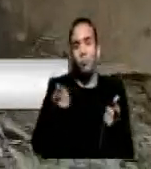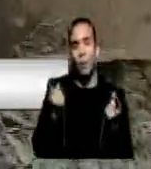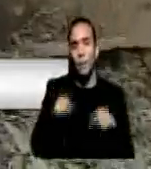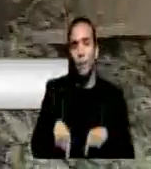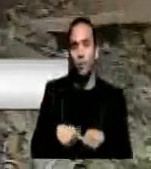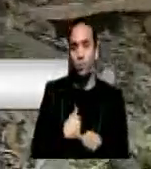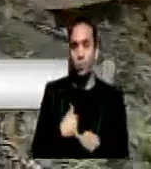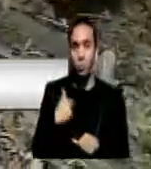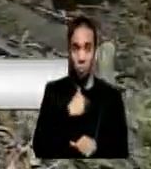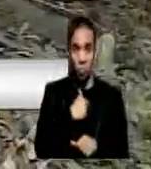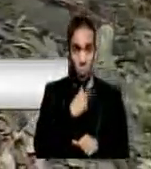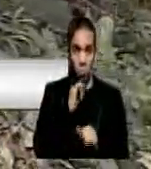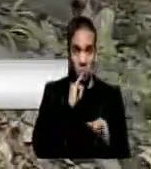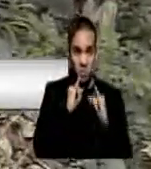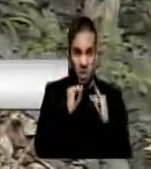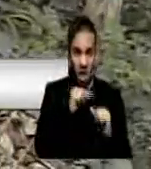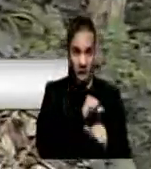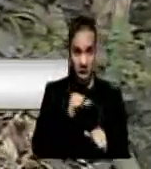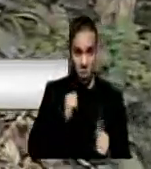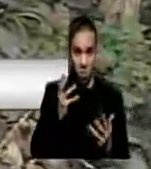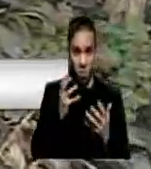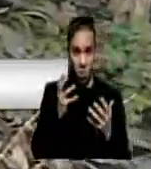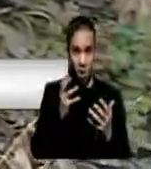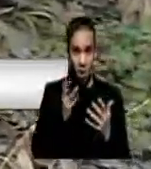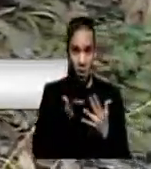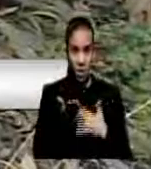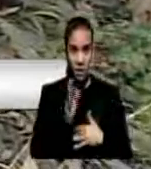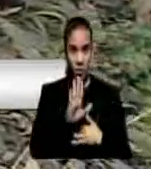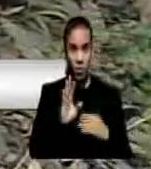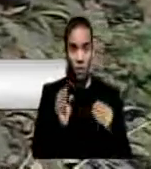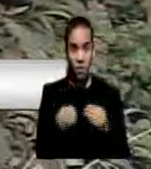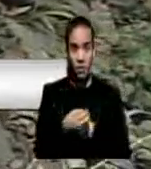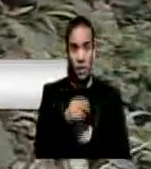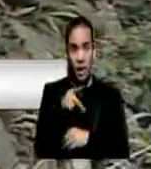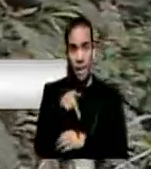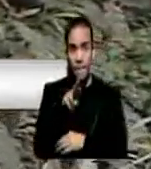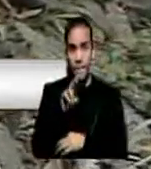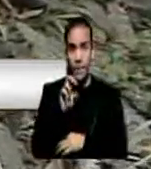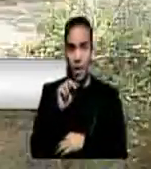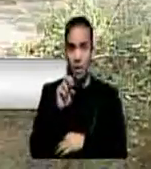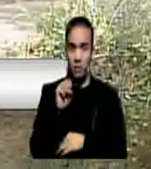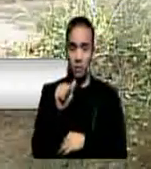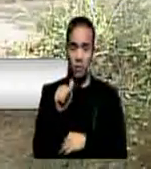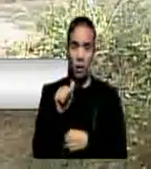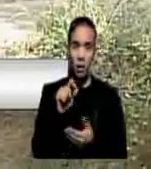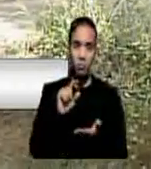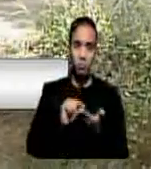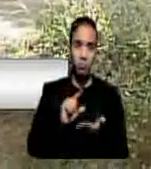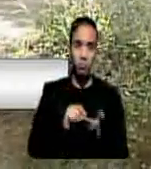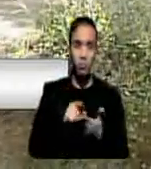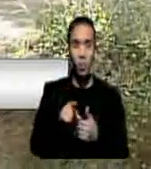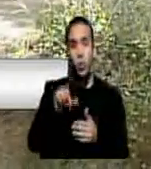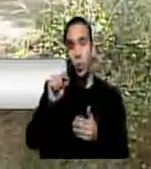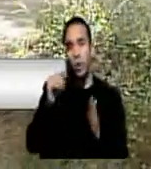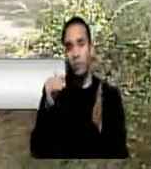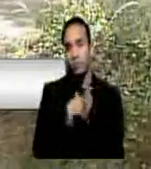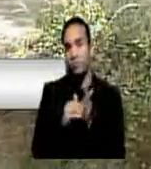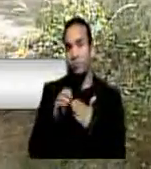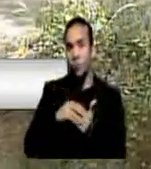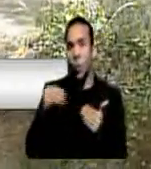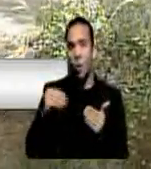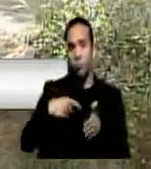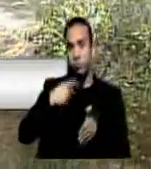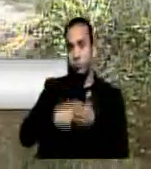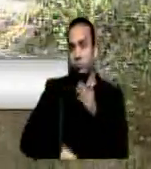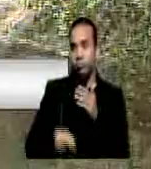alcalde Jorge Estévez y a través de su oficina de prensa se nos informó que la solución a este problema cuesta unos 20 mil dólares de